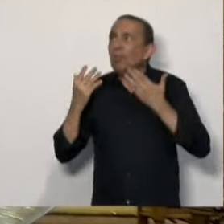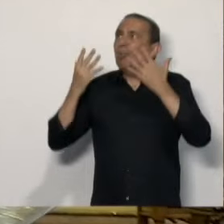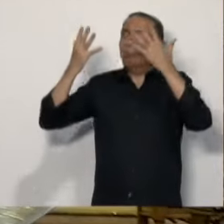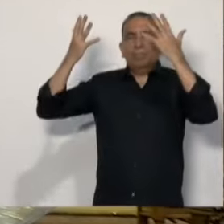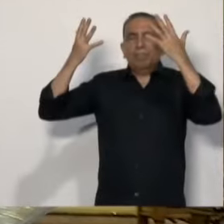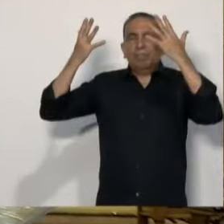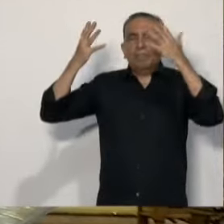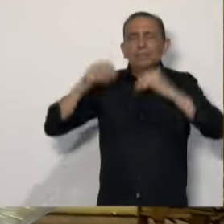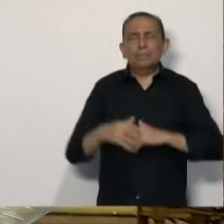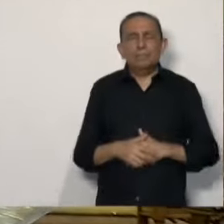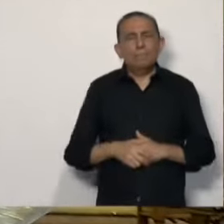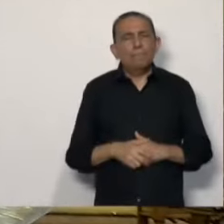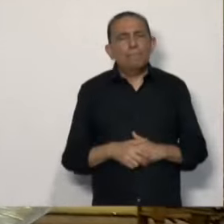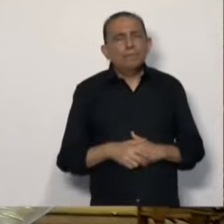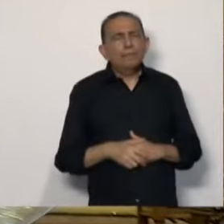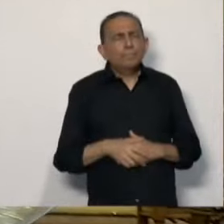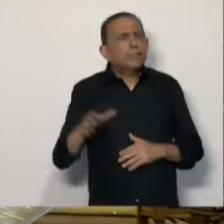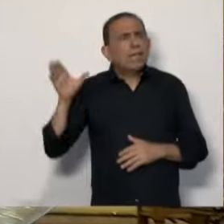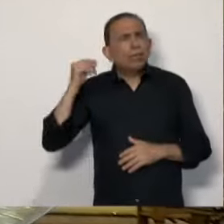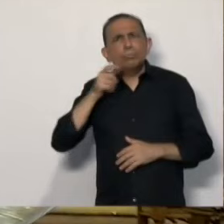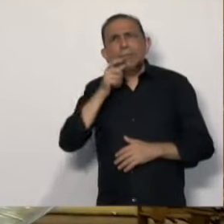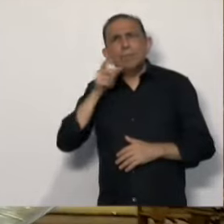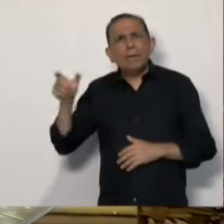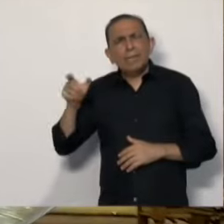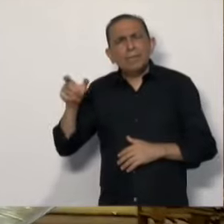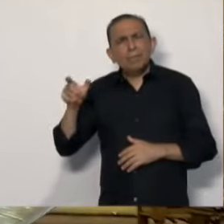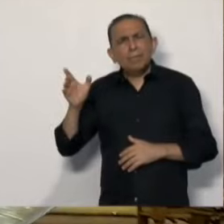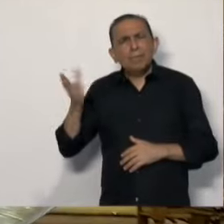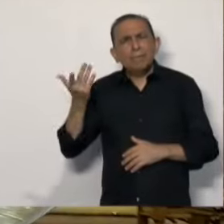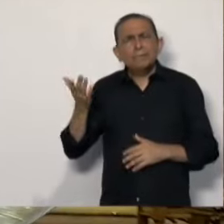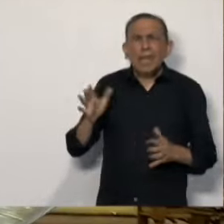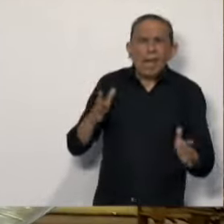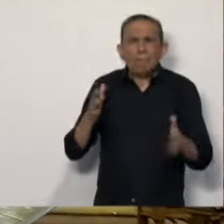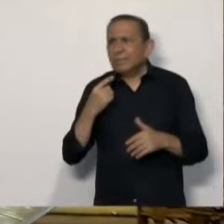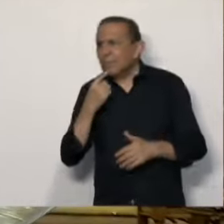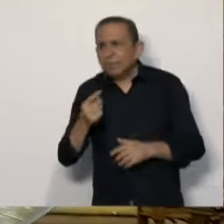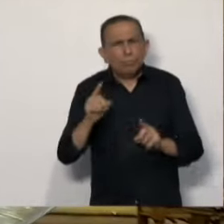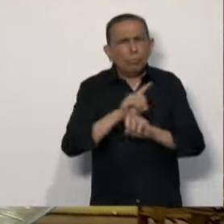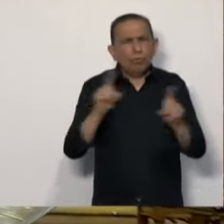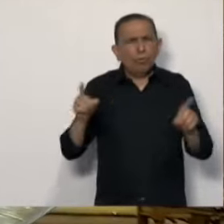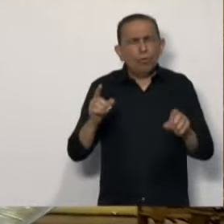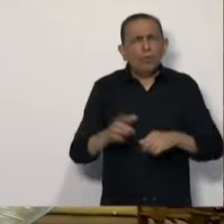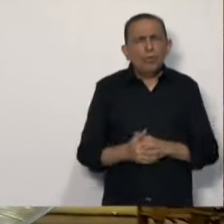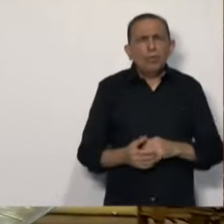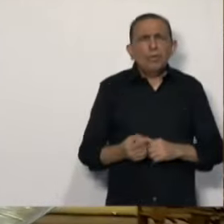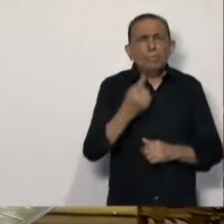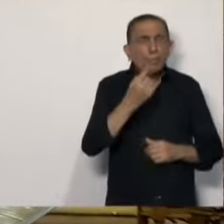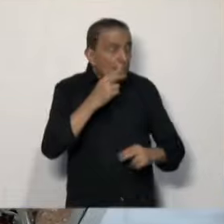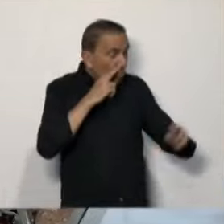uno, cuando escucha estas palabras, que nosotros no somos de usarlas mucho, lo primero que tiene que hacer es buscar en el